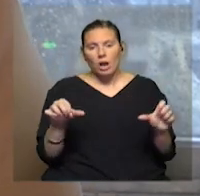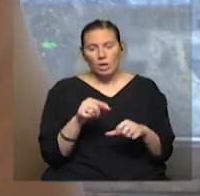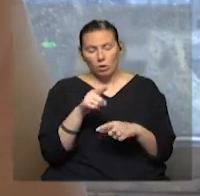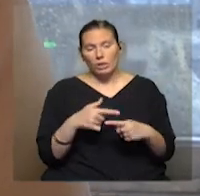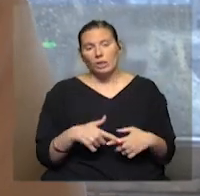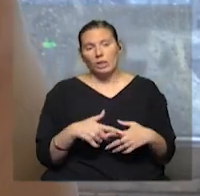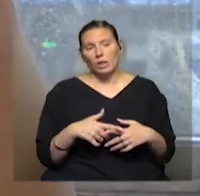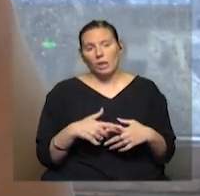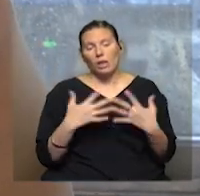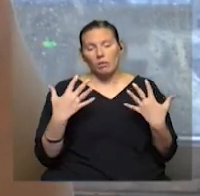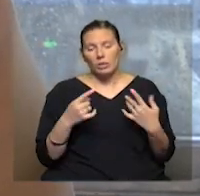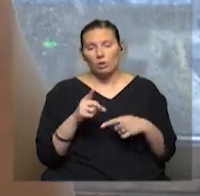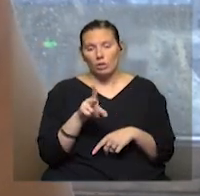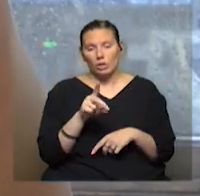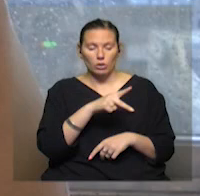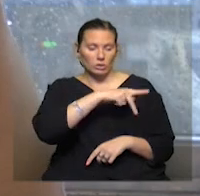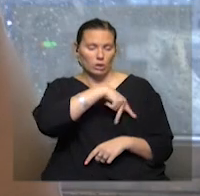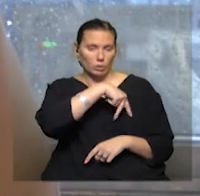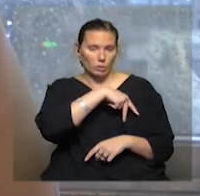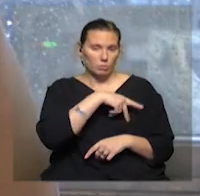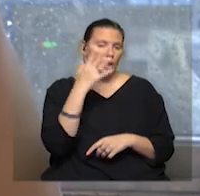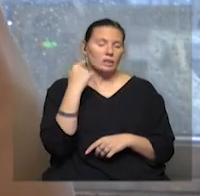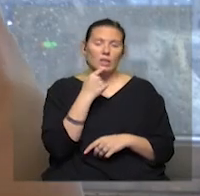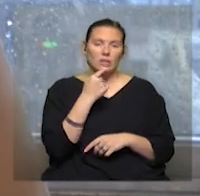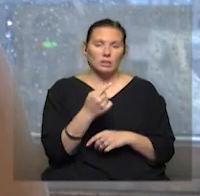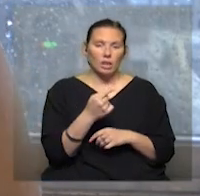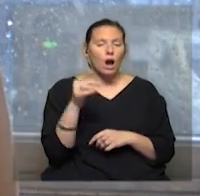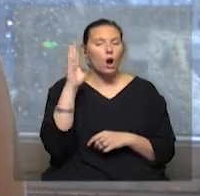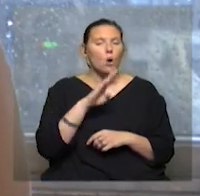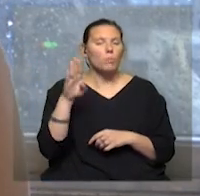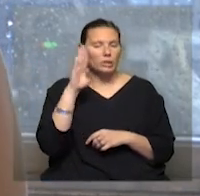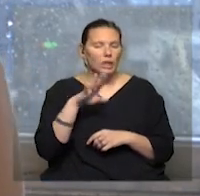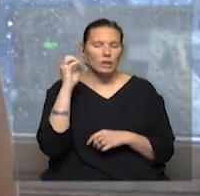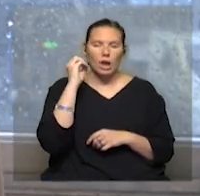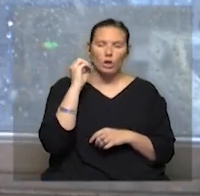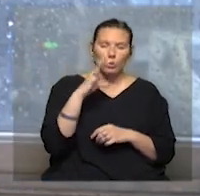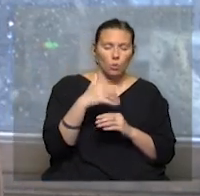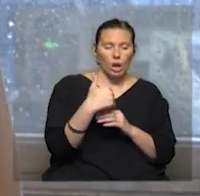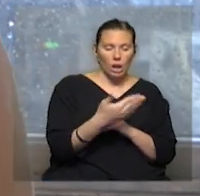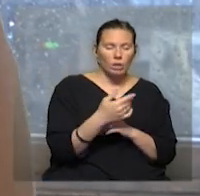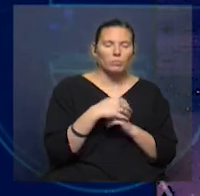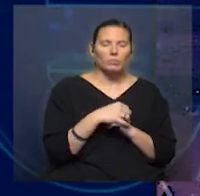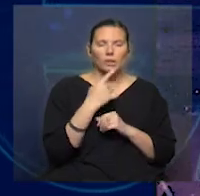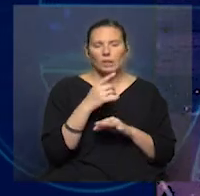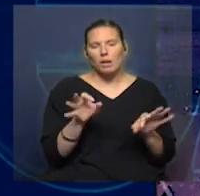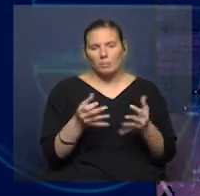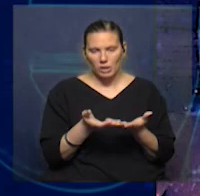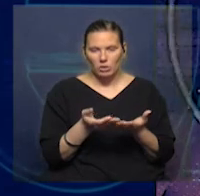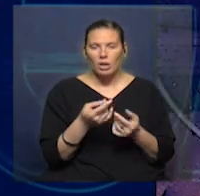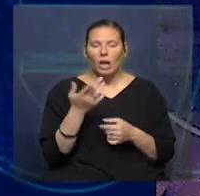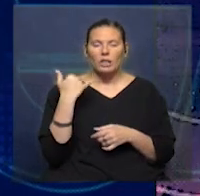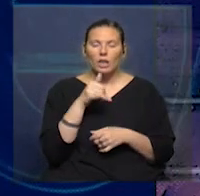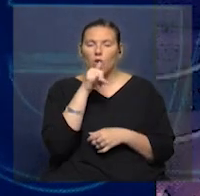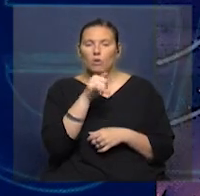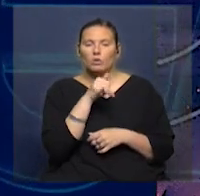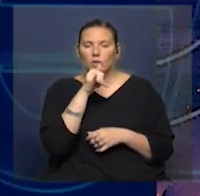evento del 12 de noviembre. Bien, recién decías esto de homenajear a nuestro club hermano y me comentaba fuera de cámara que